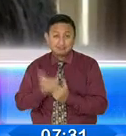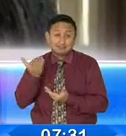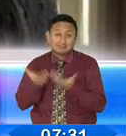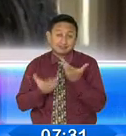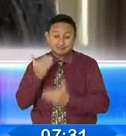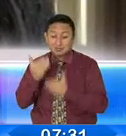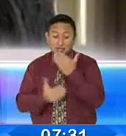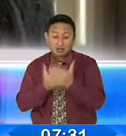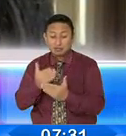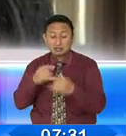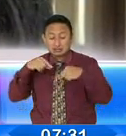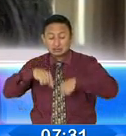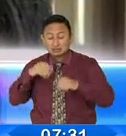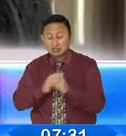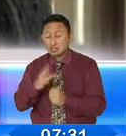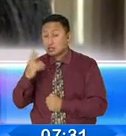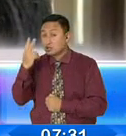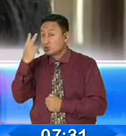van perdiendo...